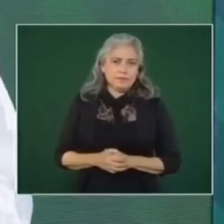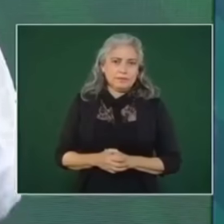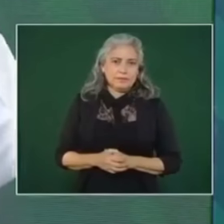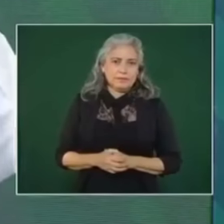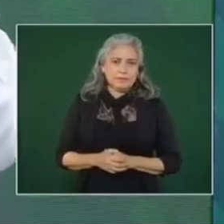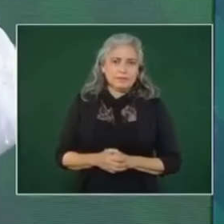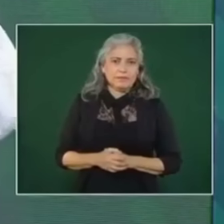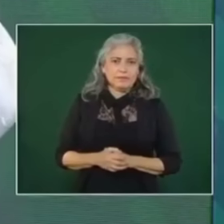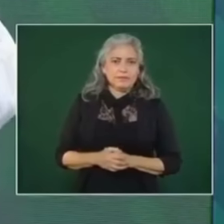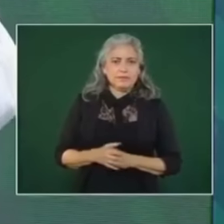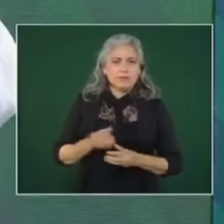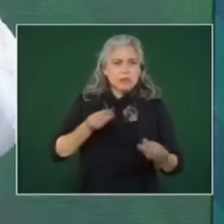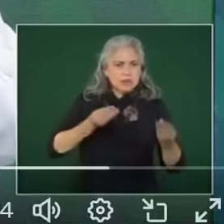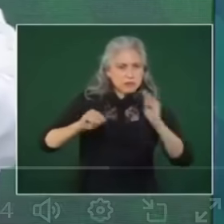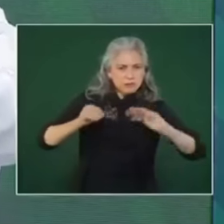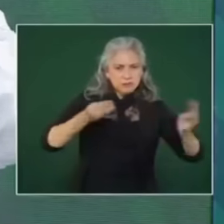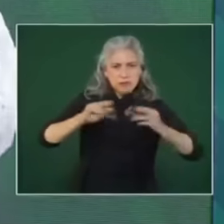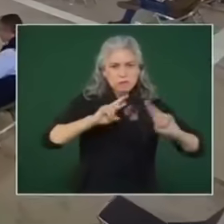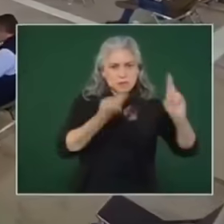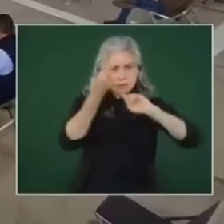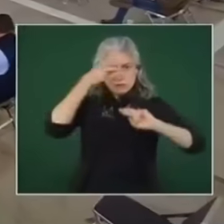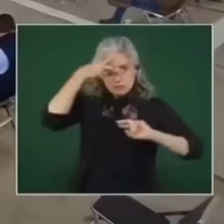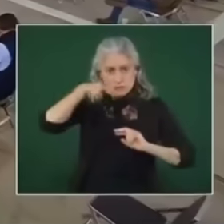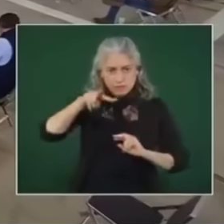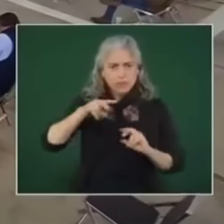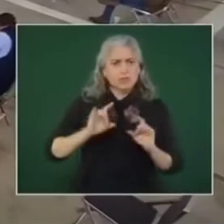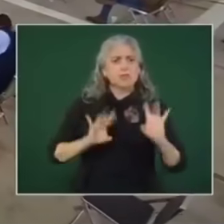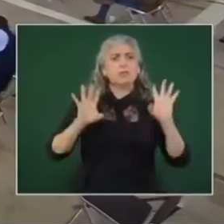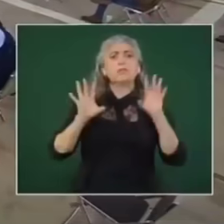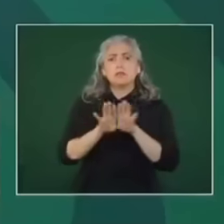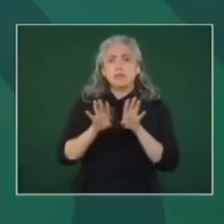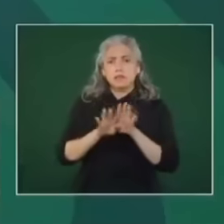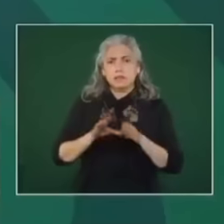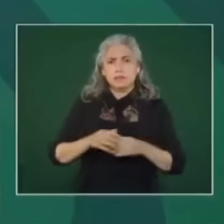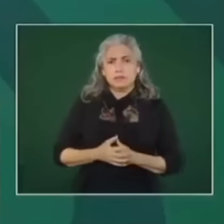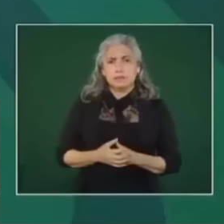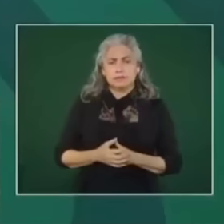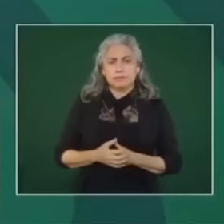El movimiento revolucionario en México surge